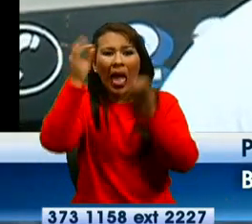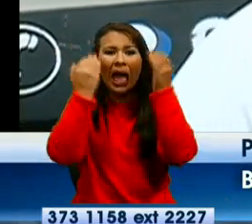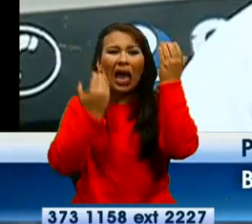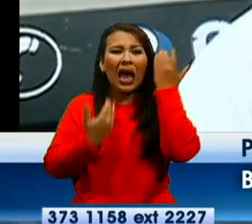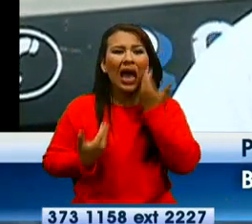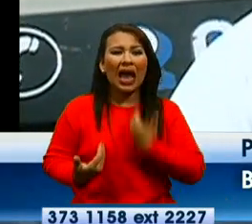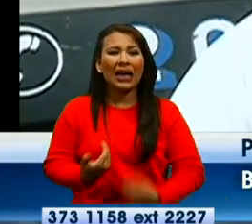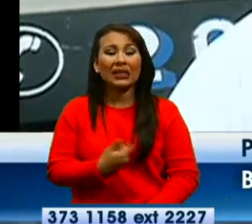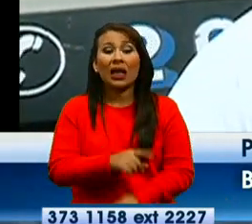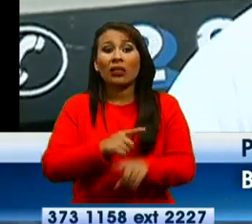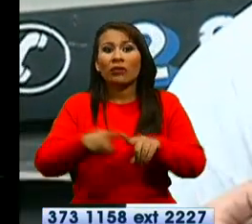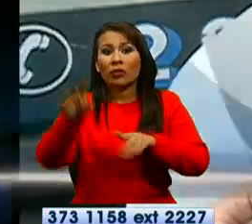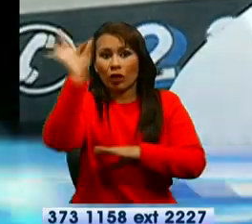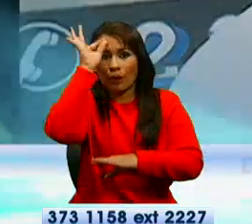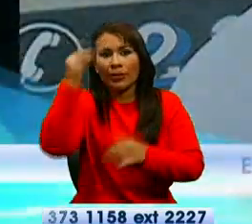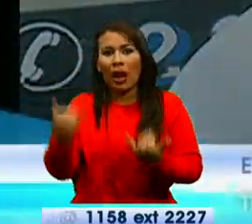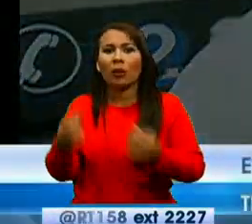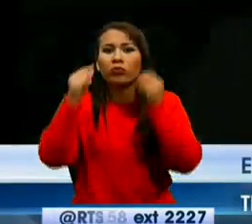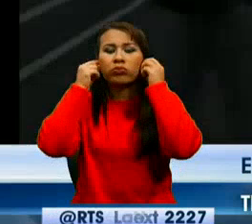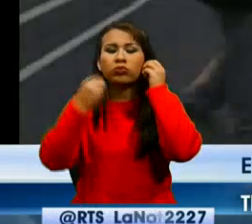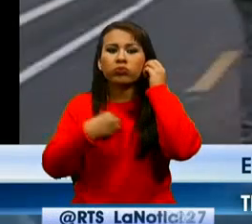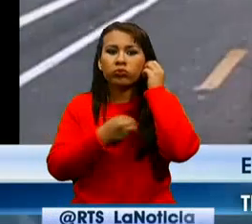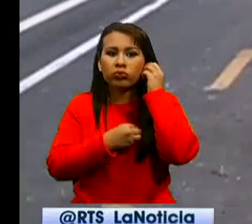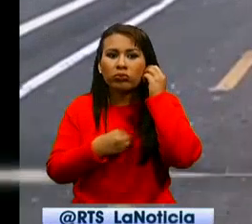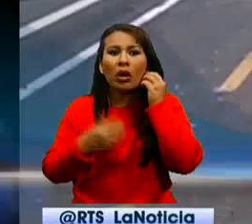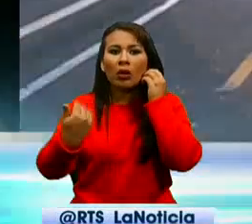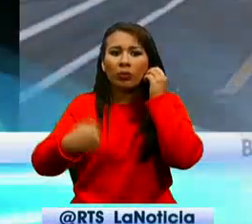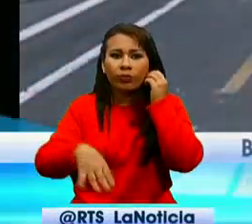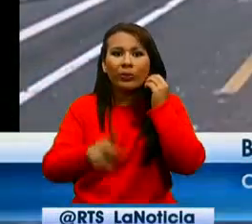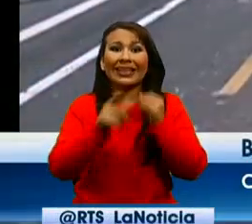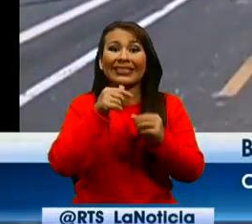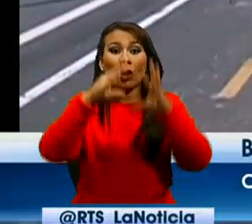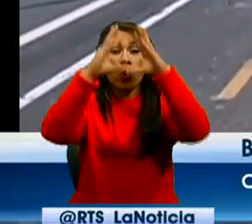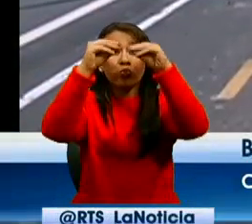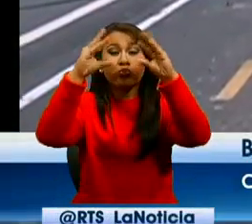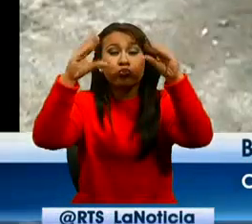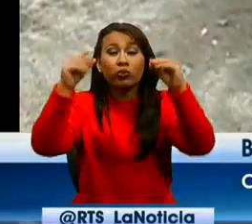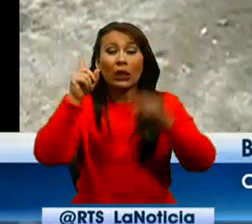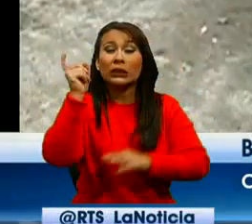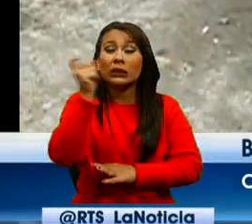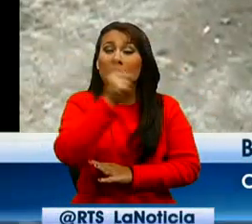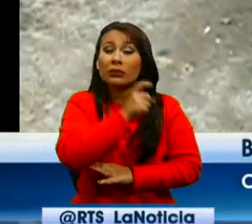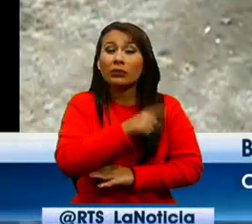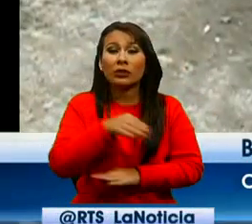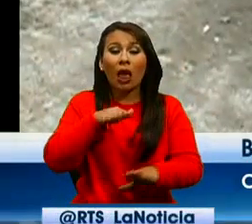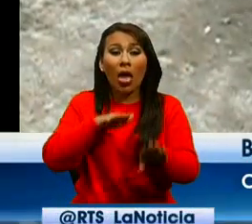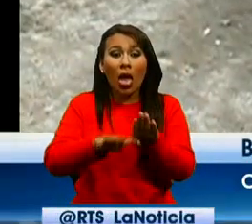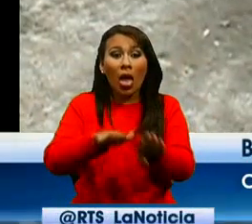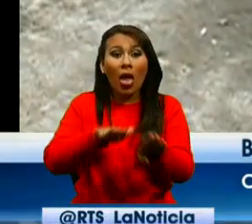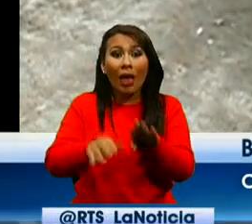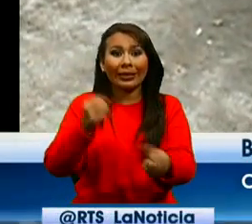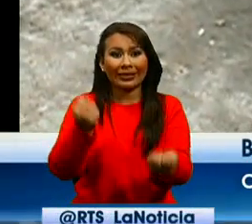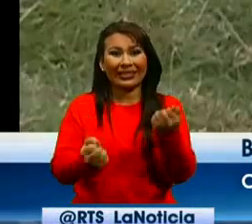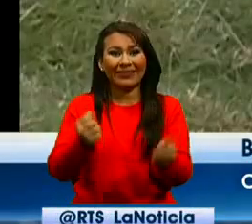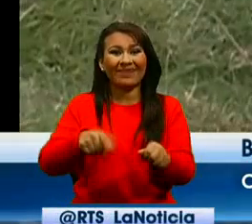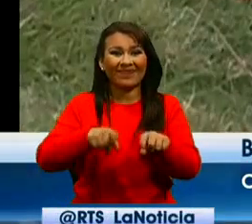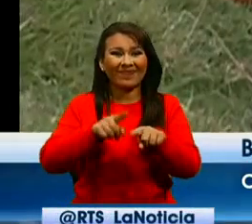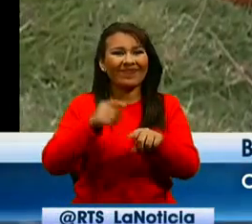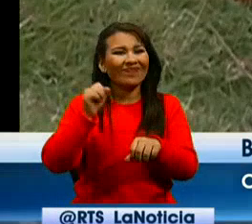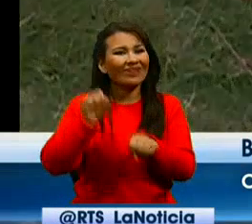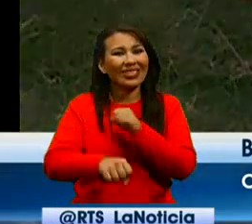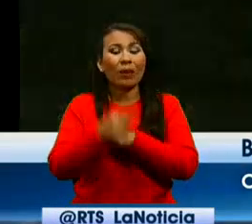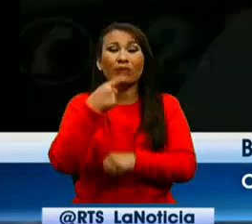las diferentes casas de salud le están dando de alta. La densa neblina, la lluvia y la falla de los frenos serían algunas de las causas de